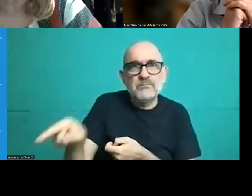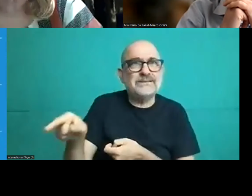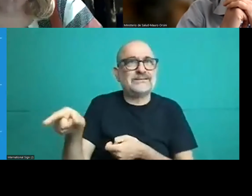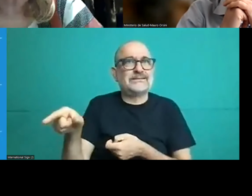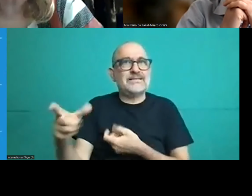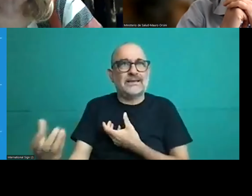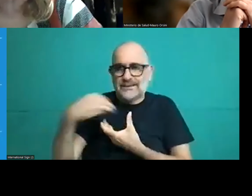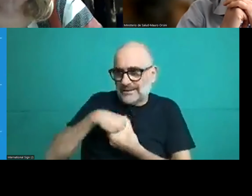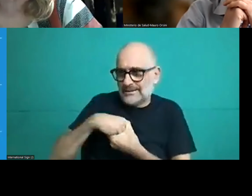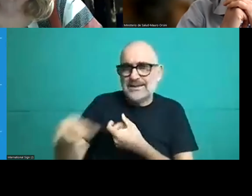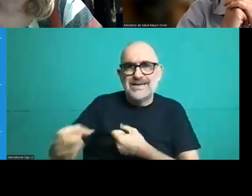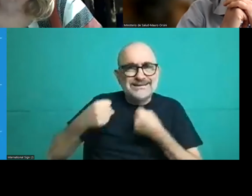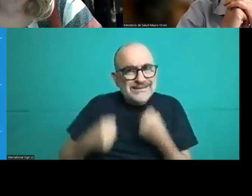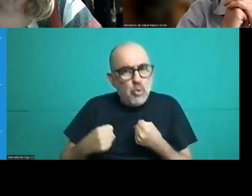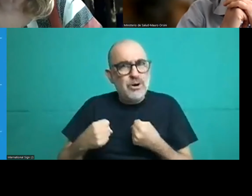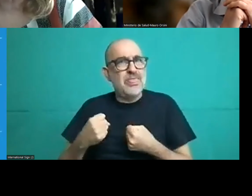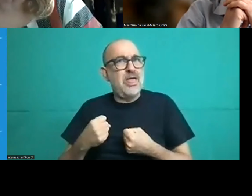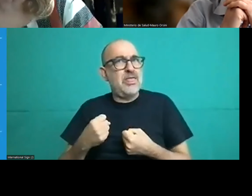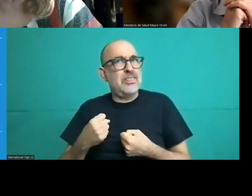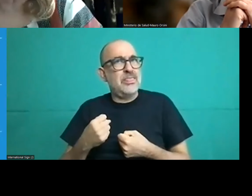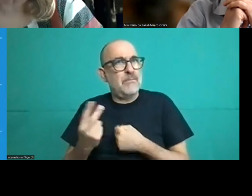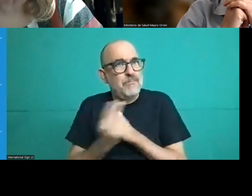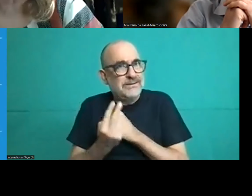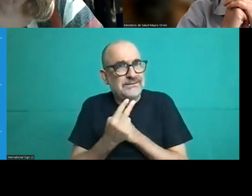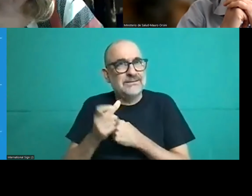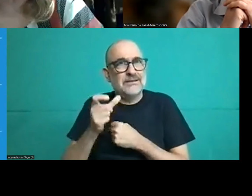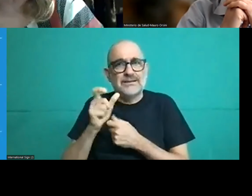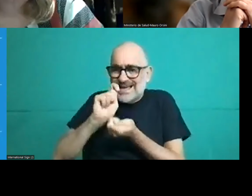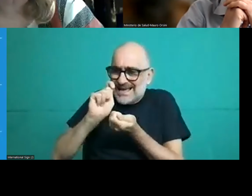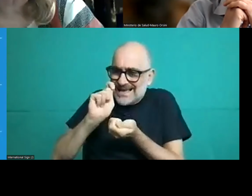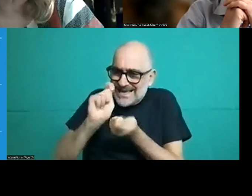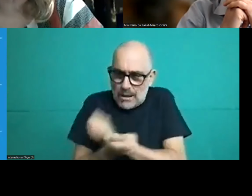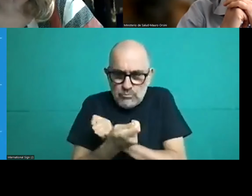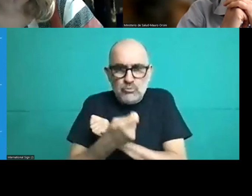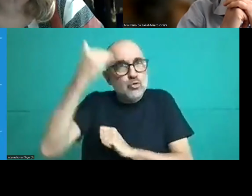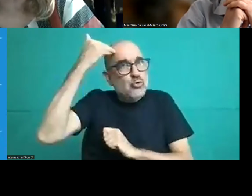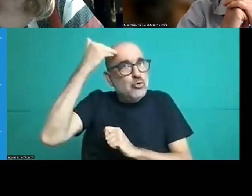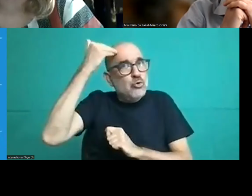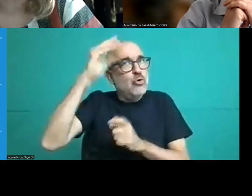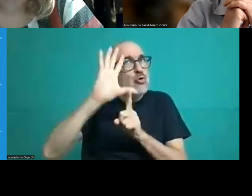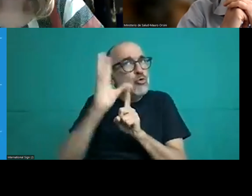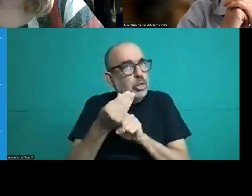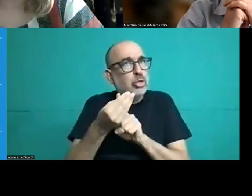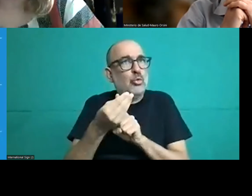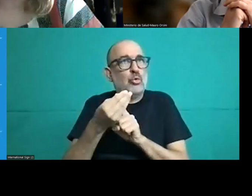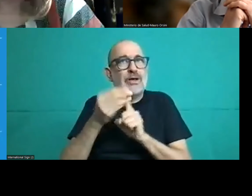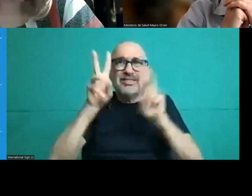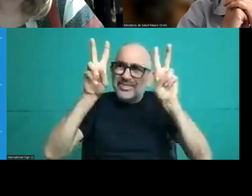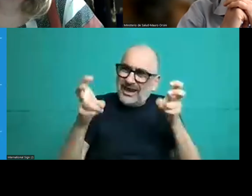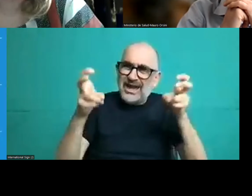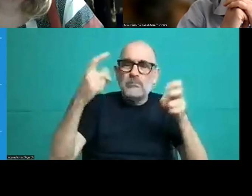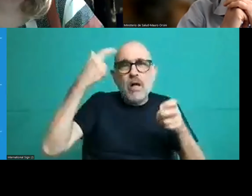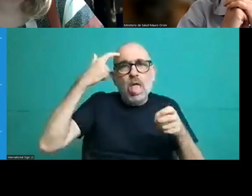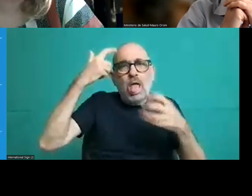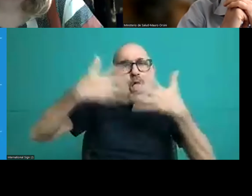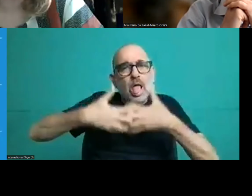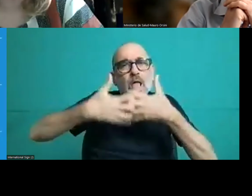es un tema sistémico que involucra políticas de salud, la incorporación de currículos de